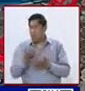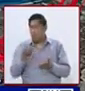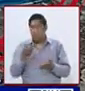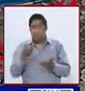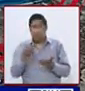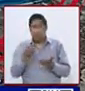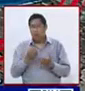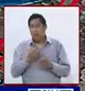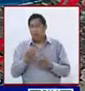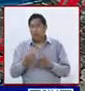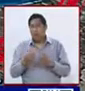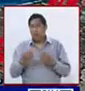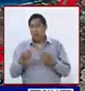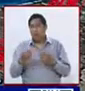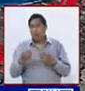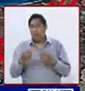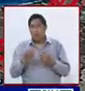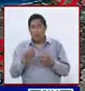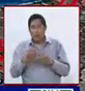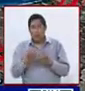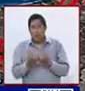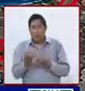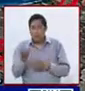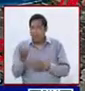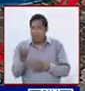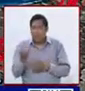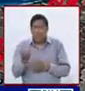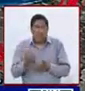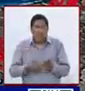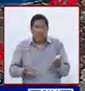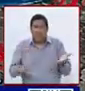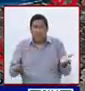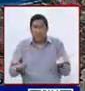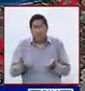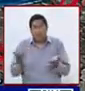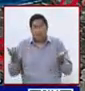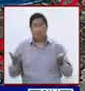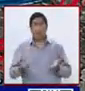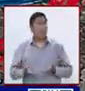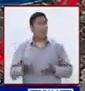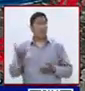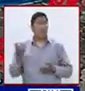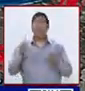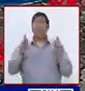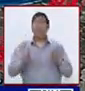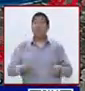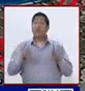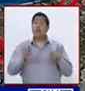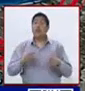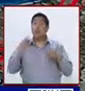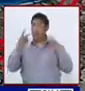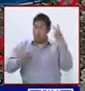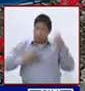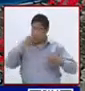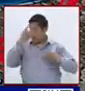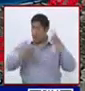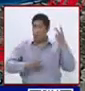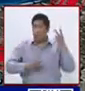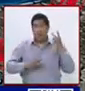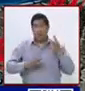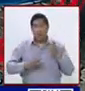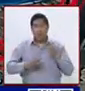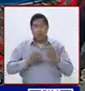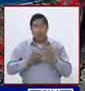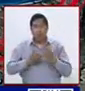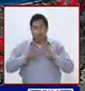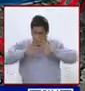efectivo, ofreciéndoles unas piedritas que no van al caso, ¿ya? A las personas que vienen a visitar, y que se vayan de frente,